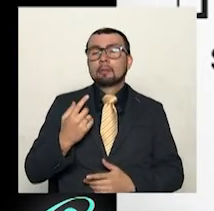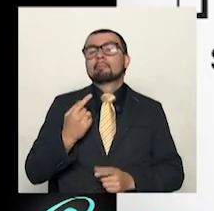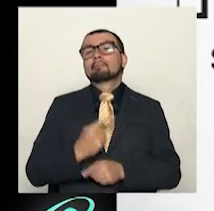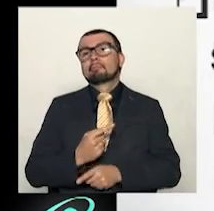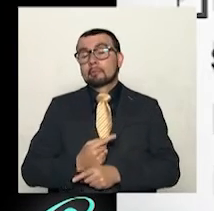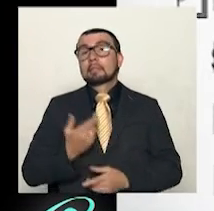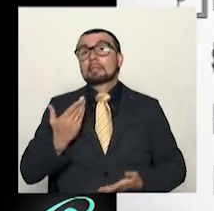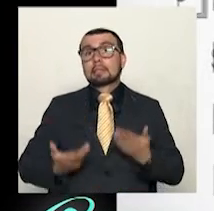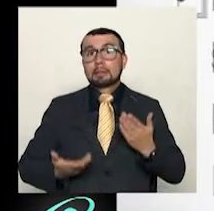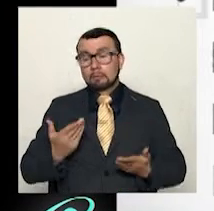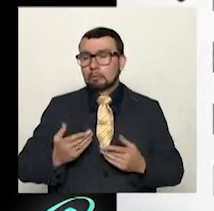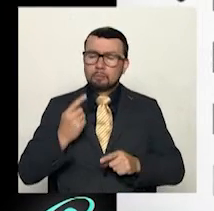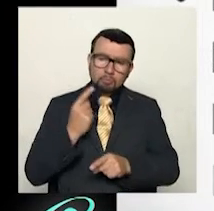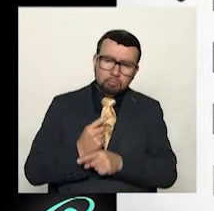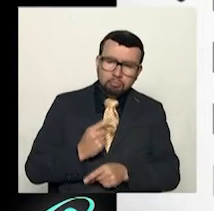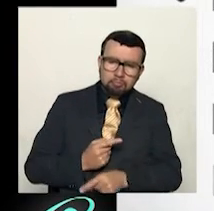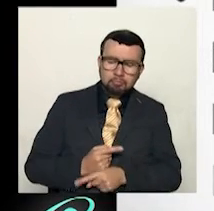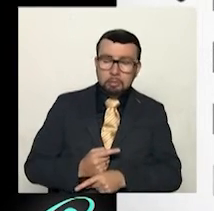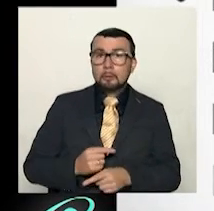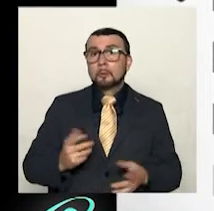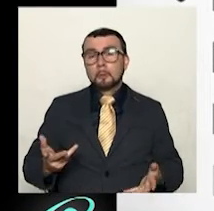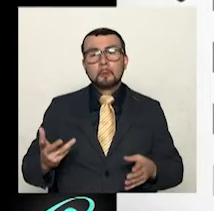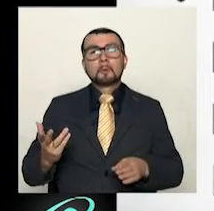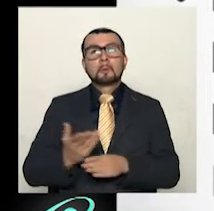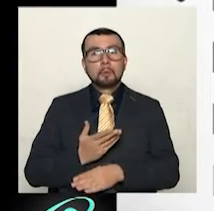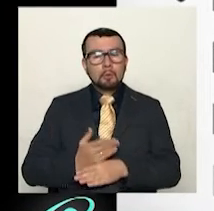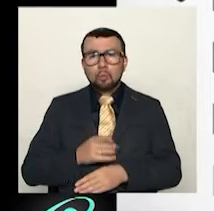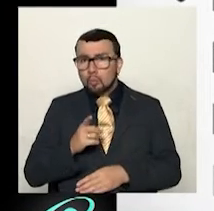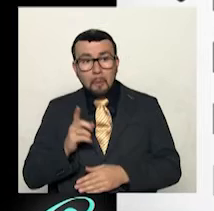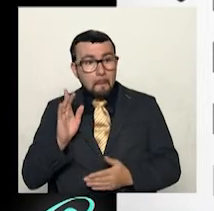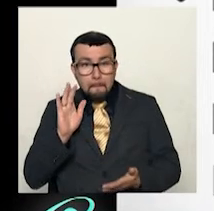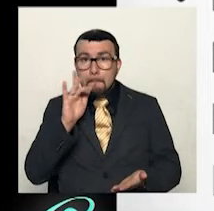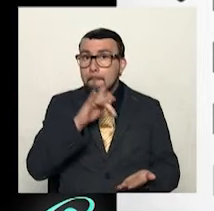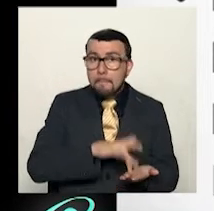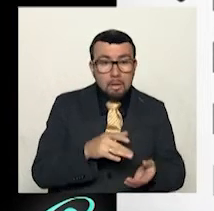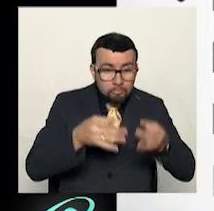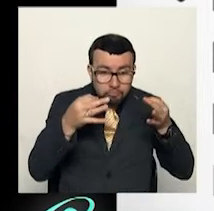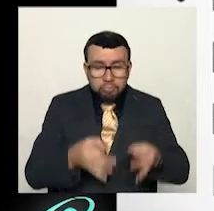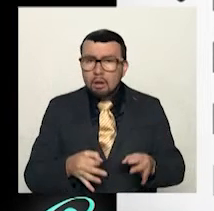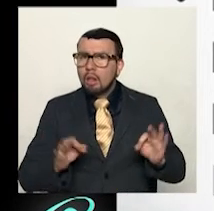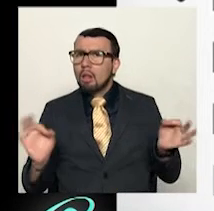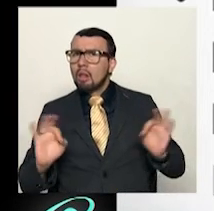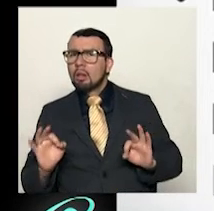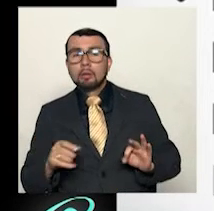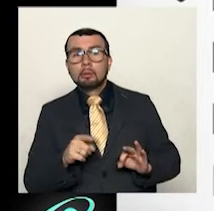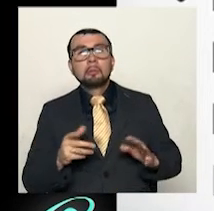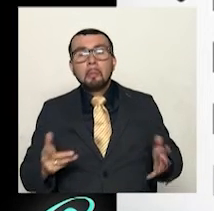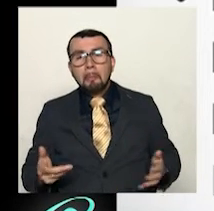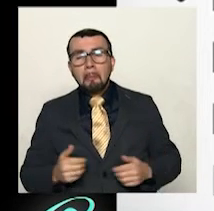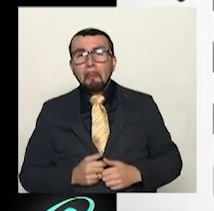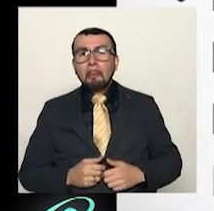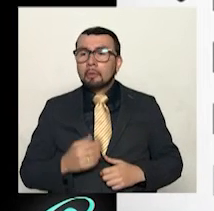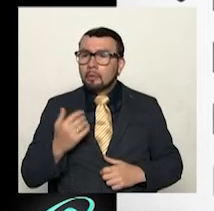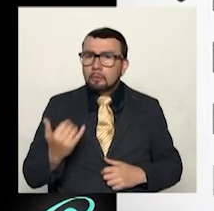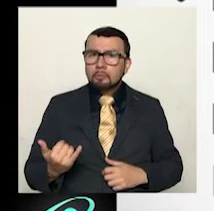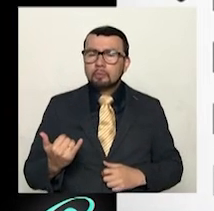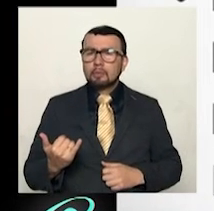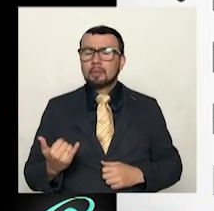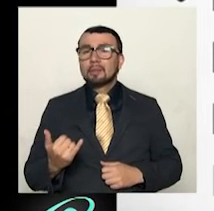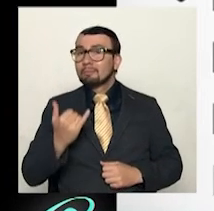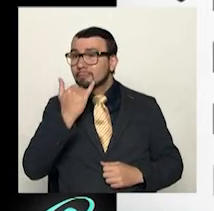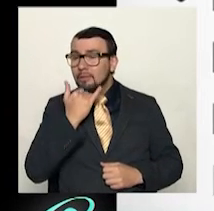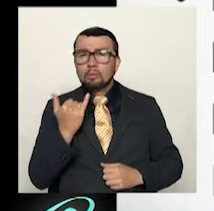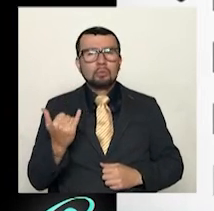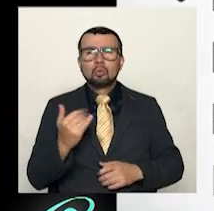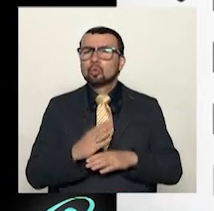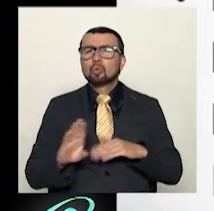buscapina, tome este laxante, que con eso se soluciona el problema y usted no hace una consulta adecuada. O ahora el famoso colon irritable, que ahora resulta que todas las